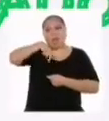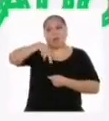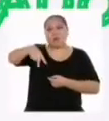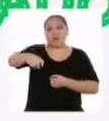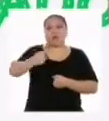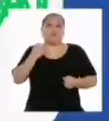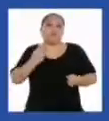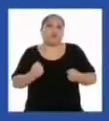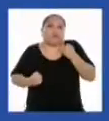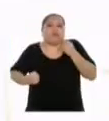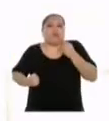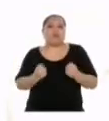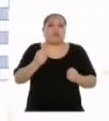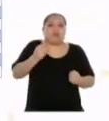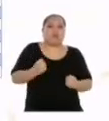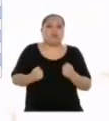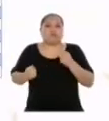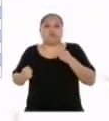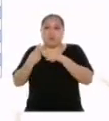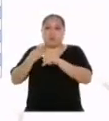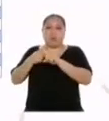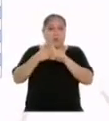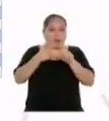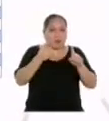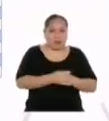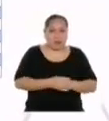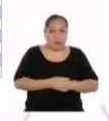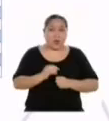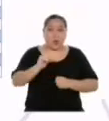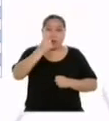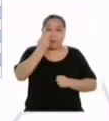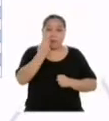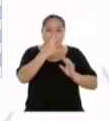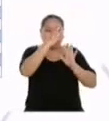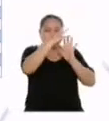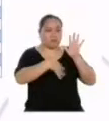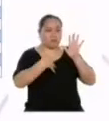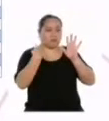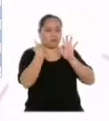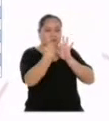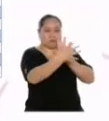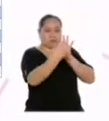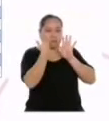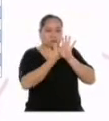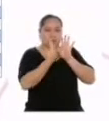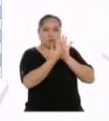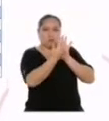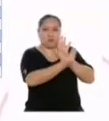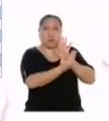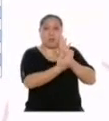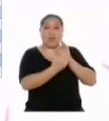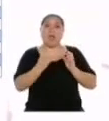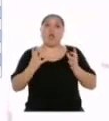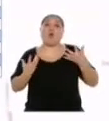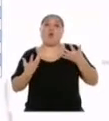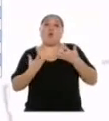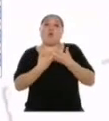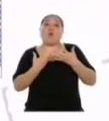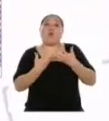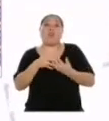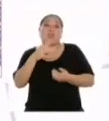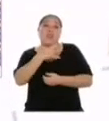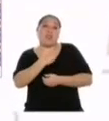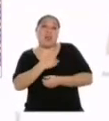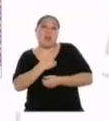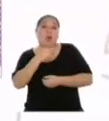caminatas, trote u otros. Lo primero que hemos realizado es elaborar una tabla relacionando la edad con el género masculino